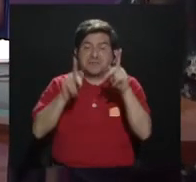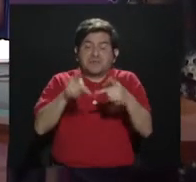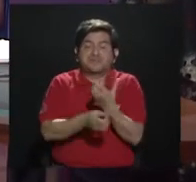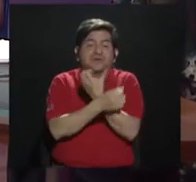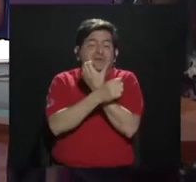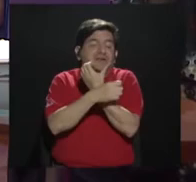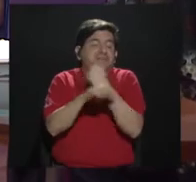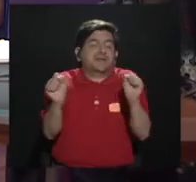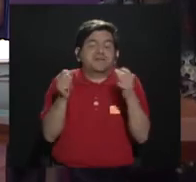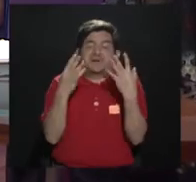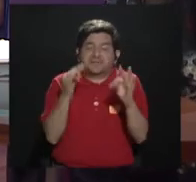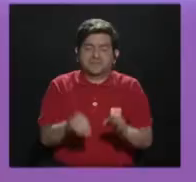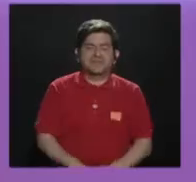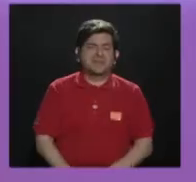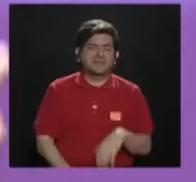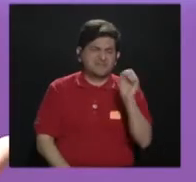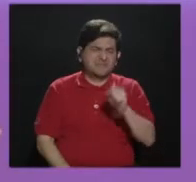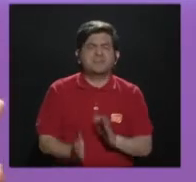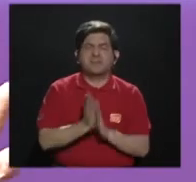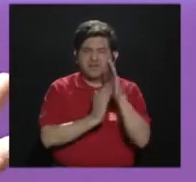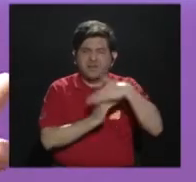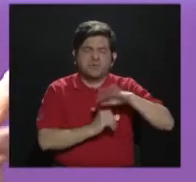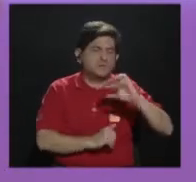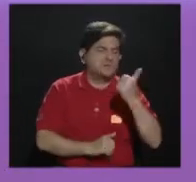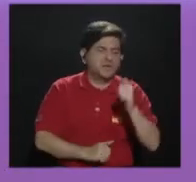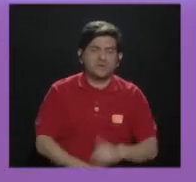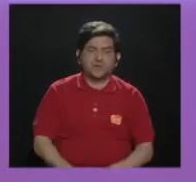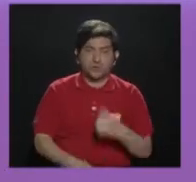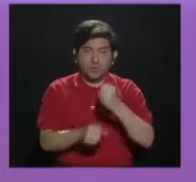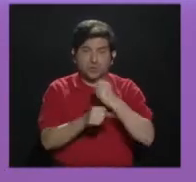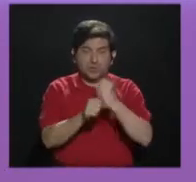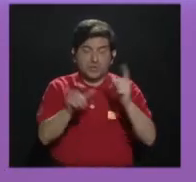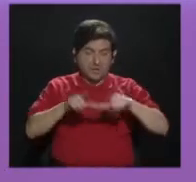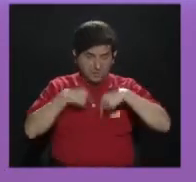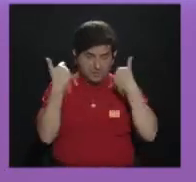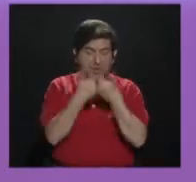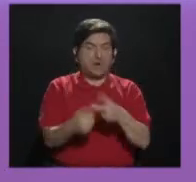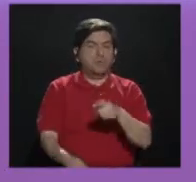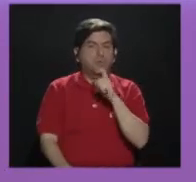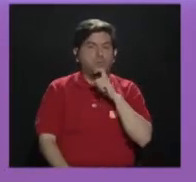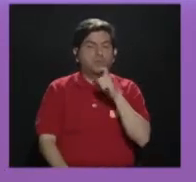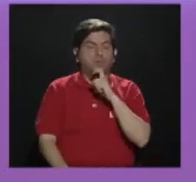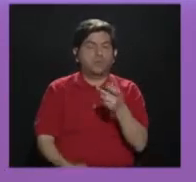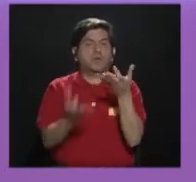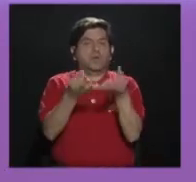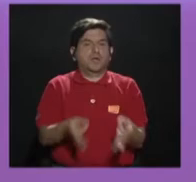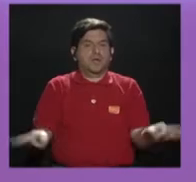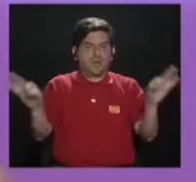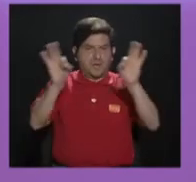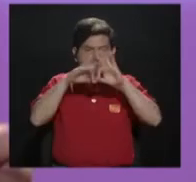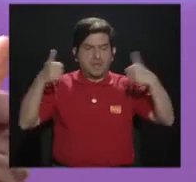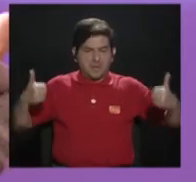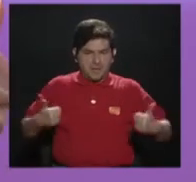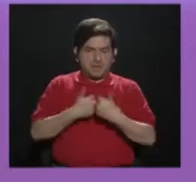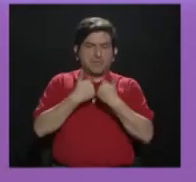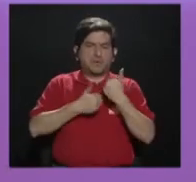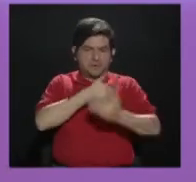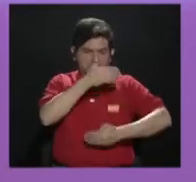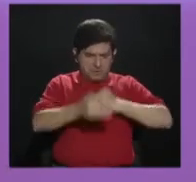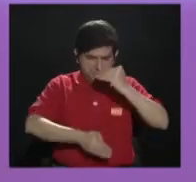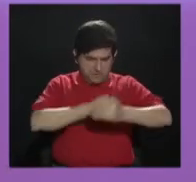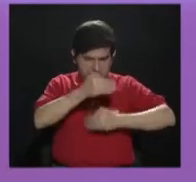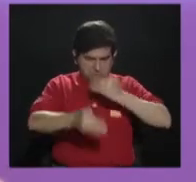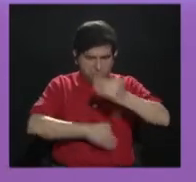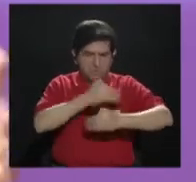¿verdad? Pásele por encima a los demás. La construcción de trabajo colectivo es un reto muy importante, pero parte del proceso ha